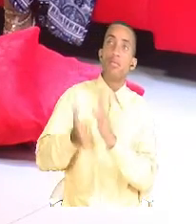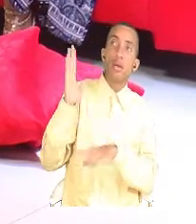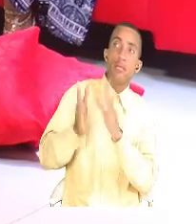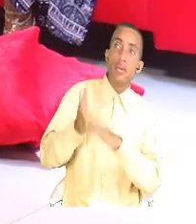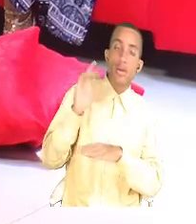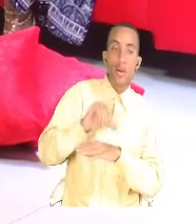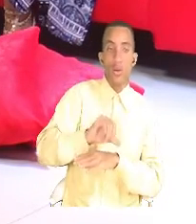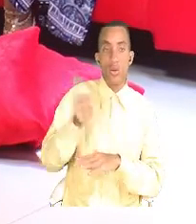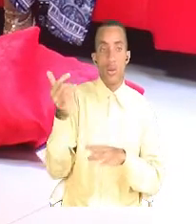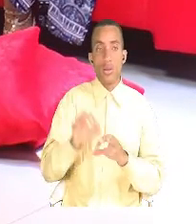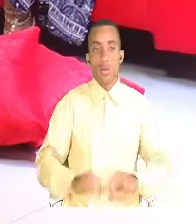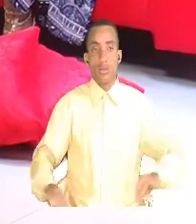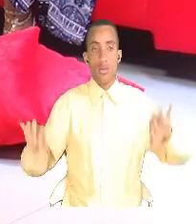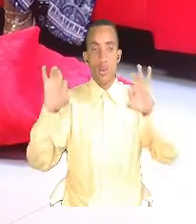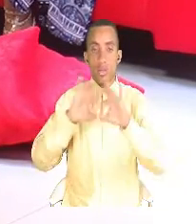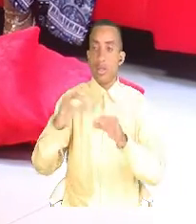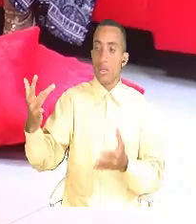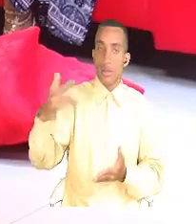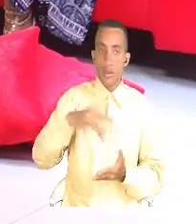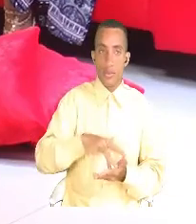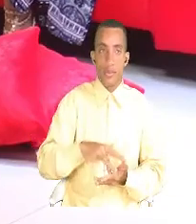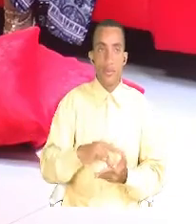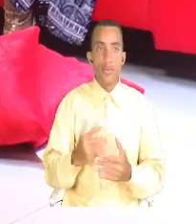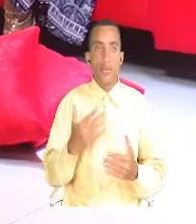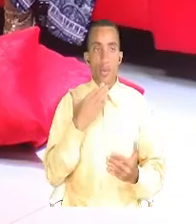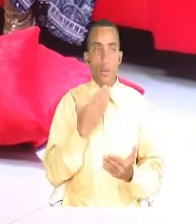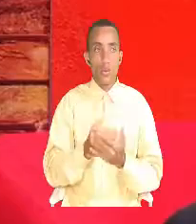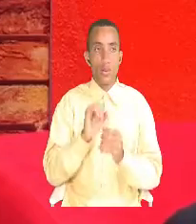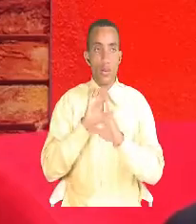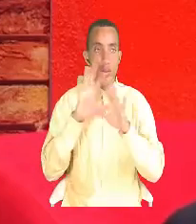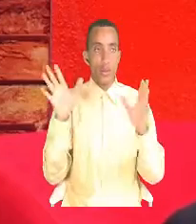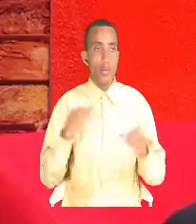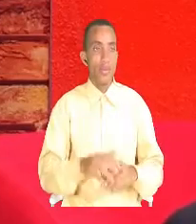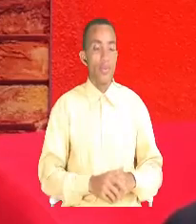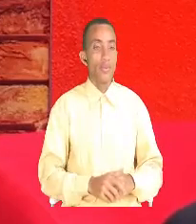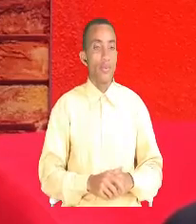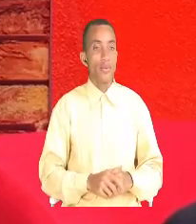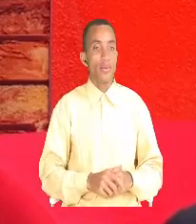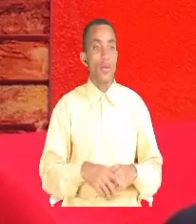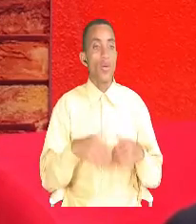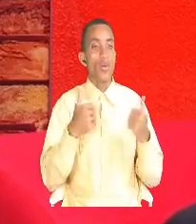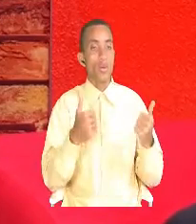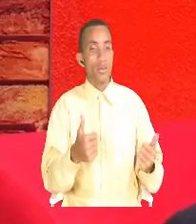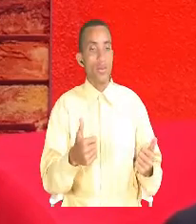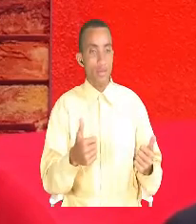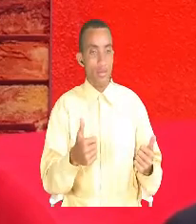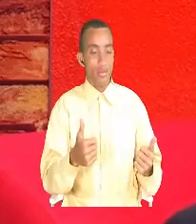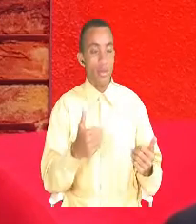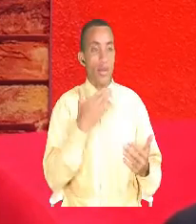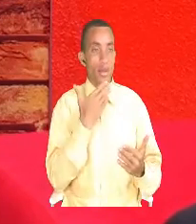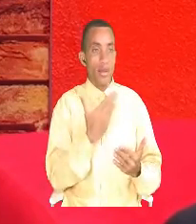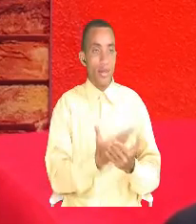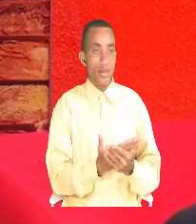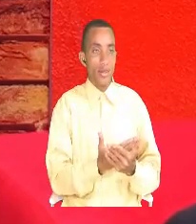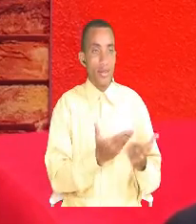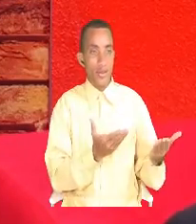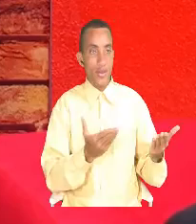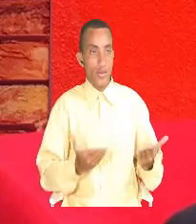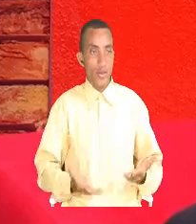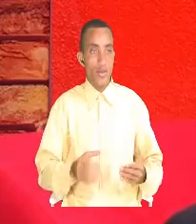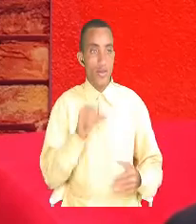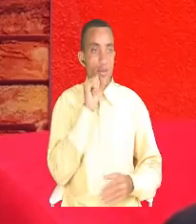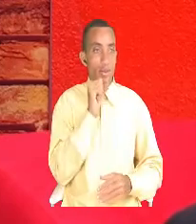muy importantes llegan a nuestra ciudad. Sandra, muy buenos días. Buenos días, ¿cómo están? Muchas gracias. Pues muy acogida aquí por